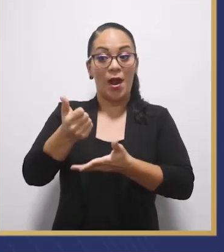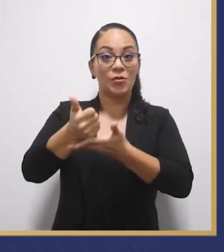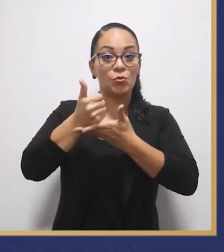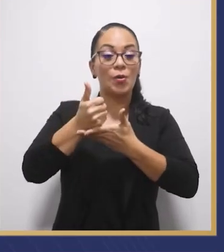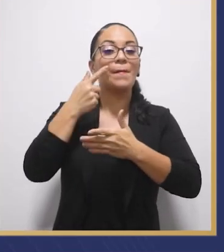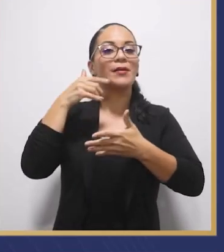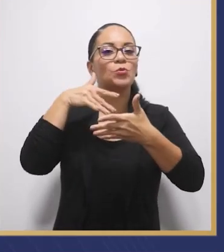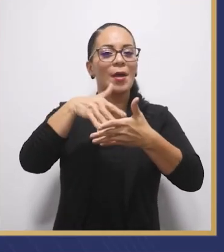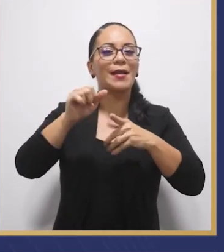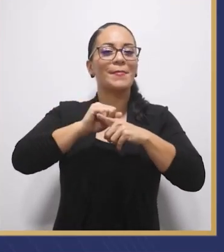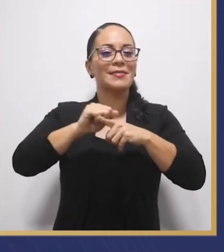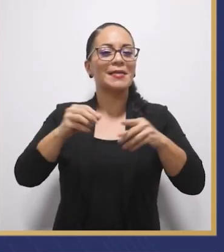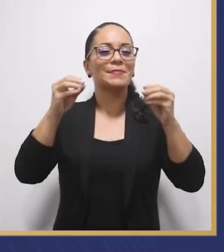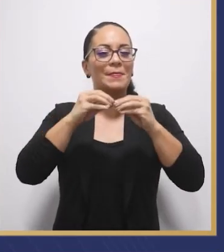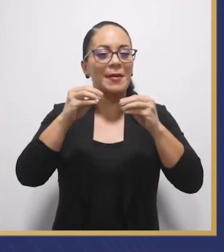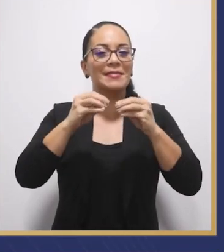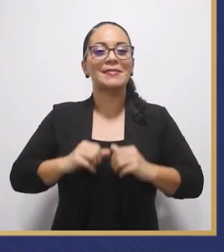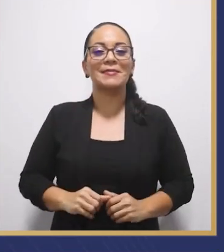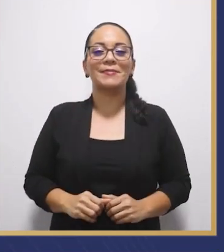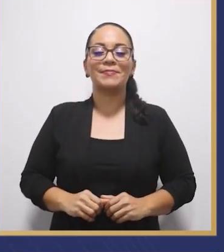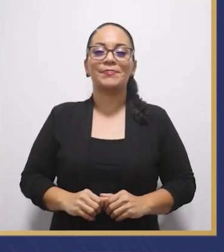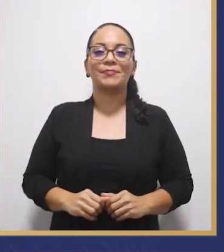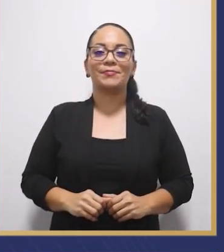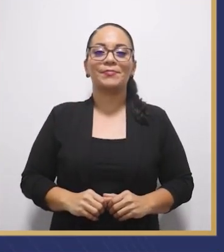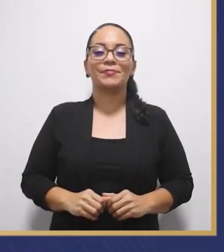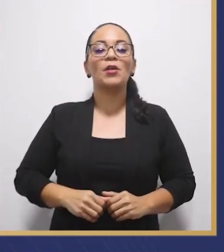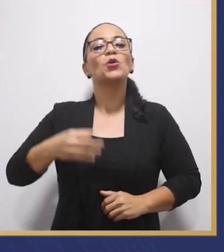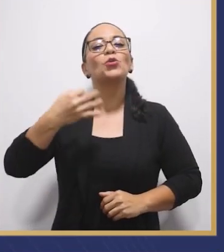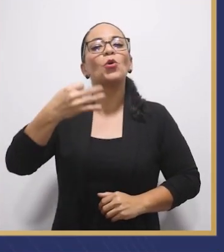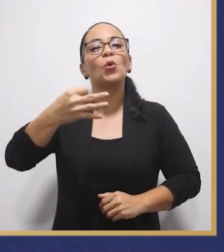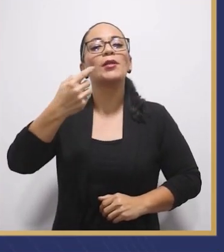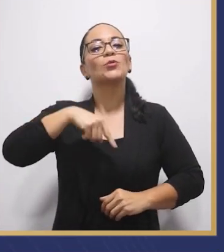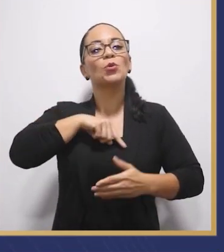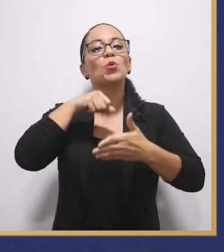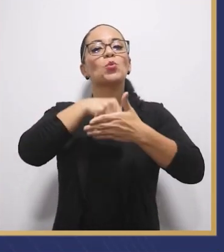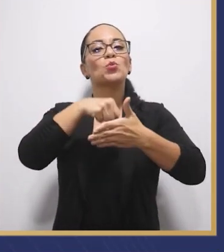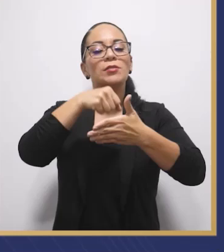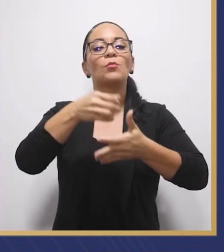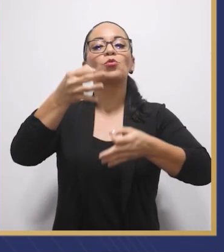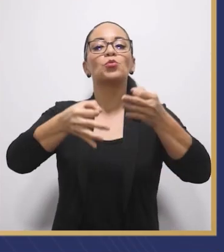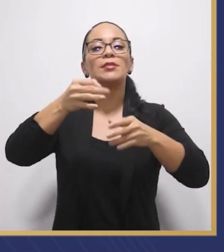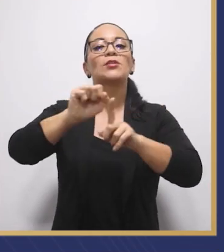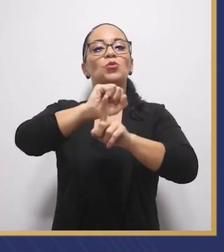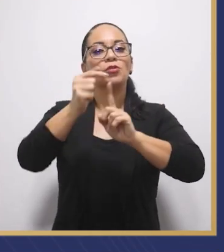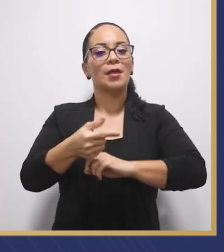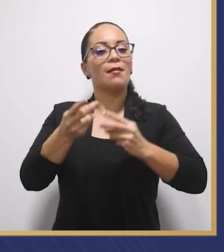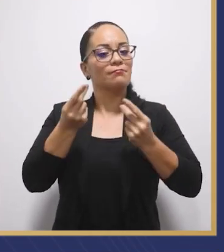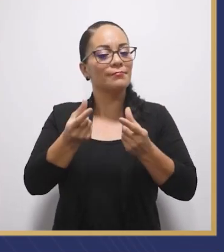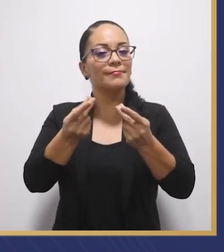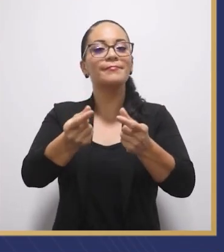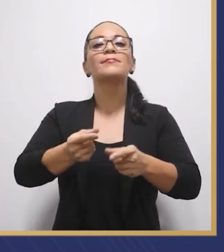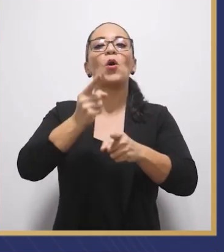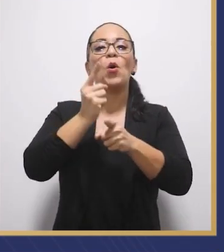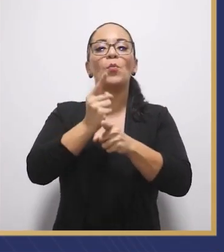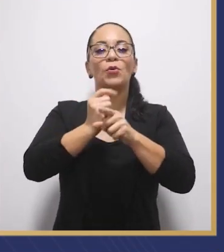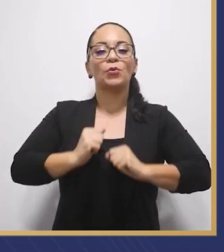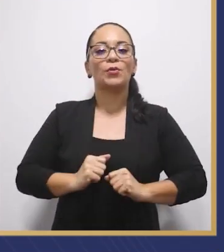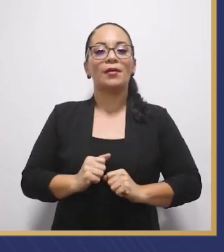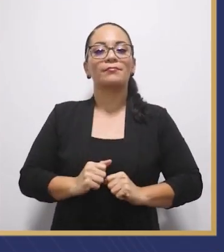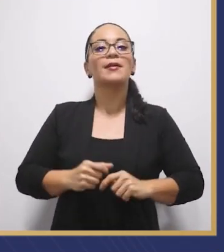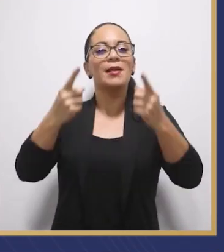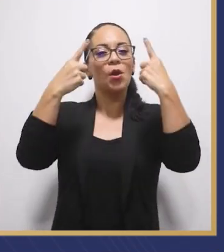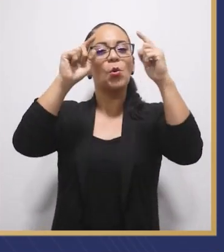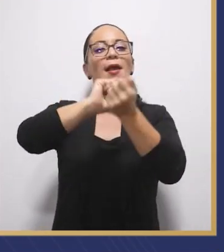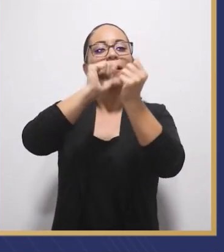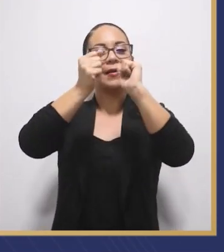poder estudiar, capacitarme cada día más. Todos los días luchamos por una justicia social ágil y oportuna que genere